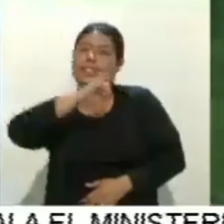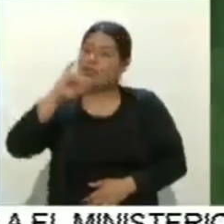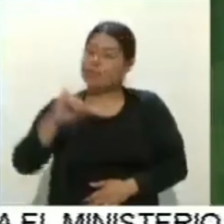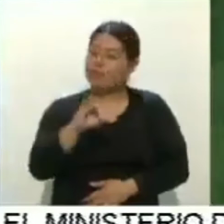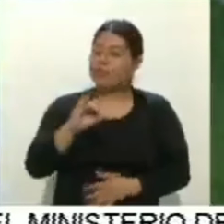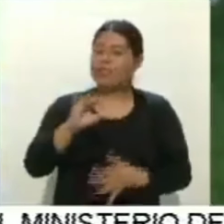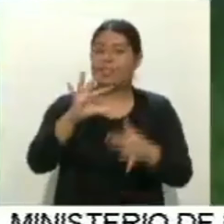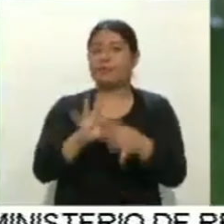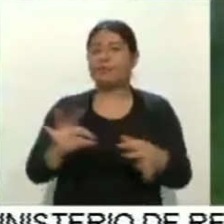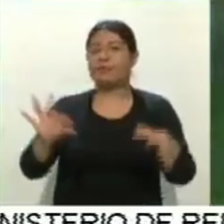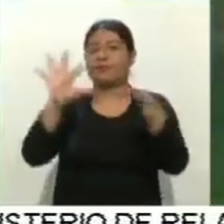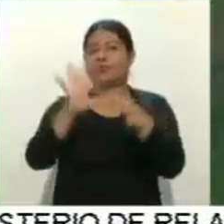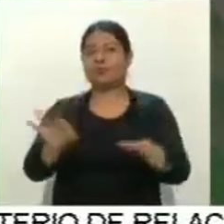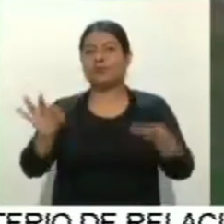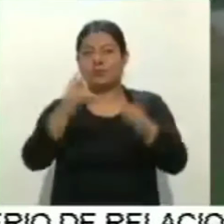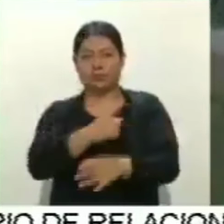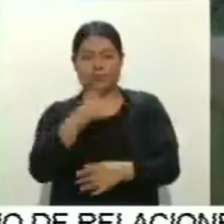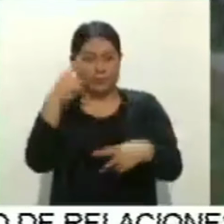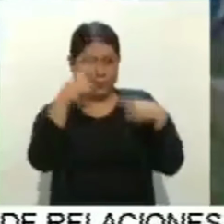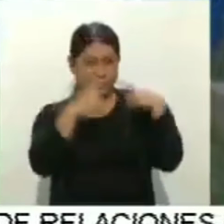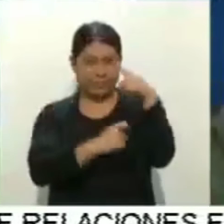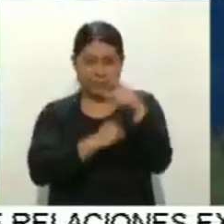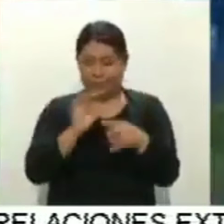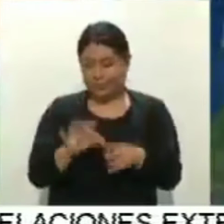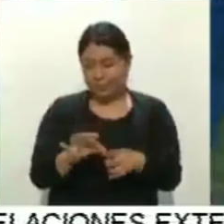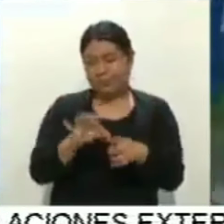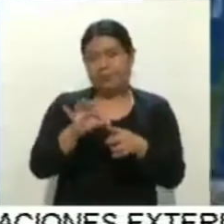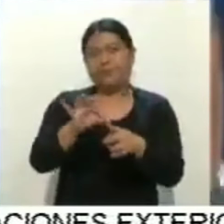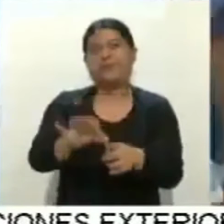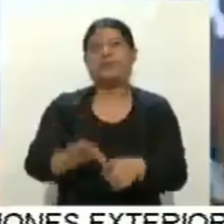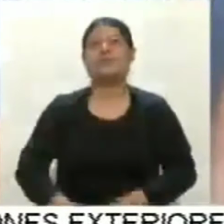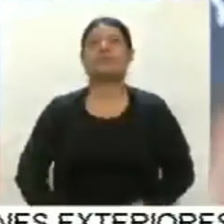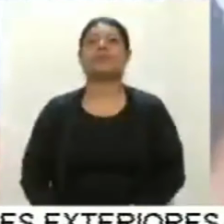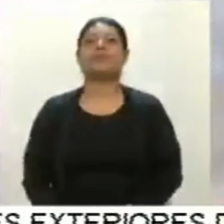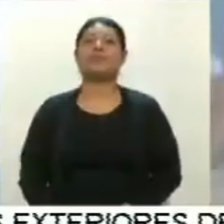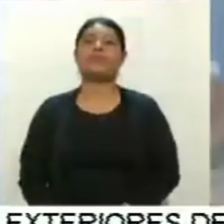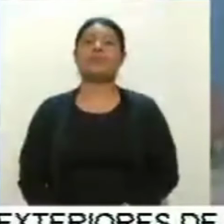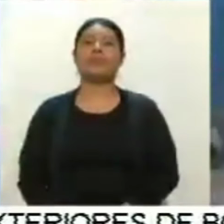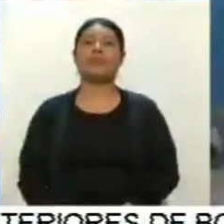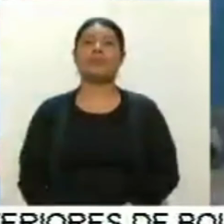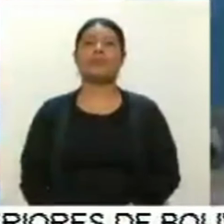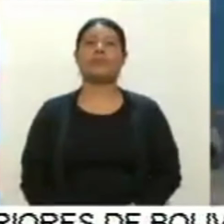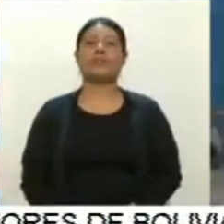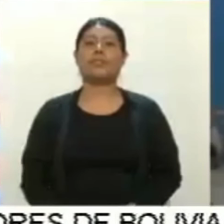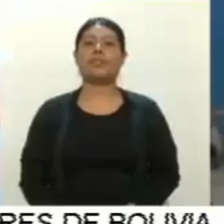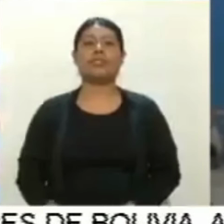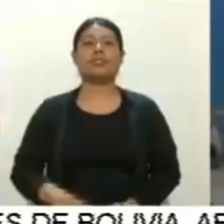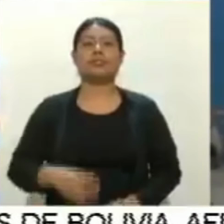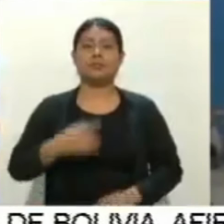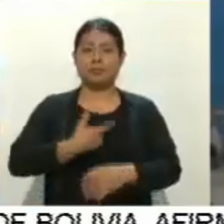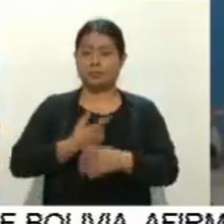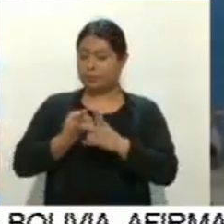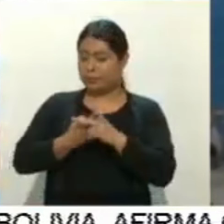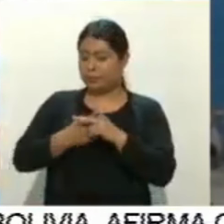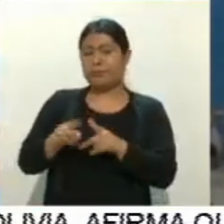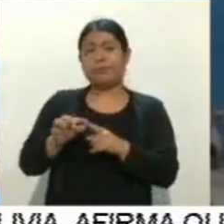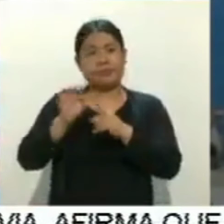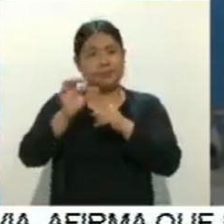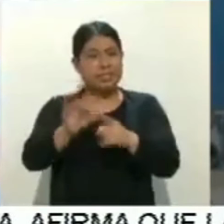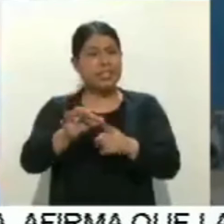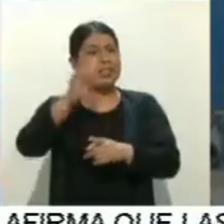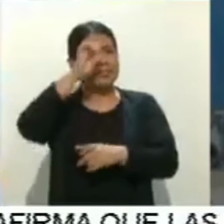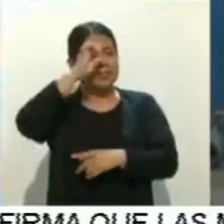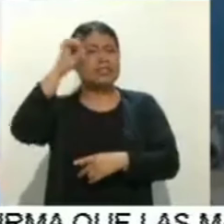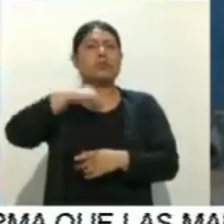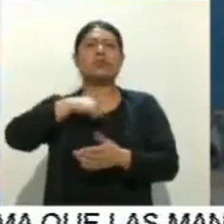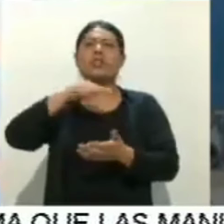nos cuenta lo complicado que ha sido para él. El camino al principio es fácil, a mí todavía me tocó ir a